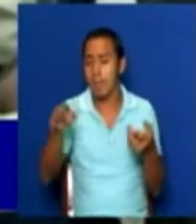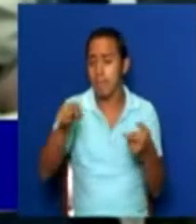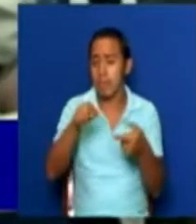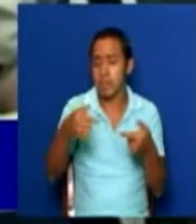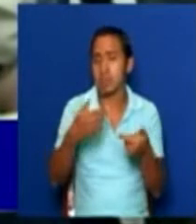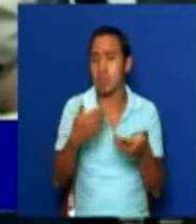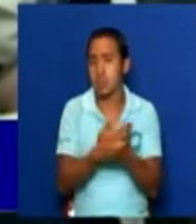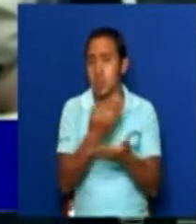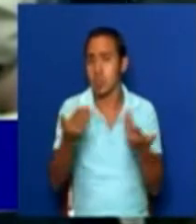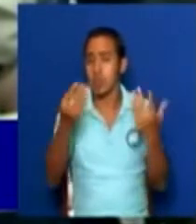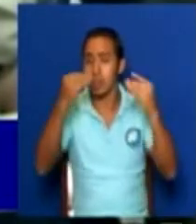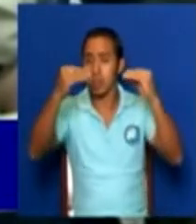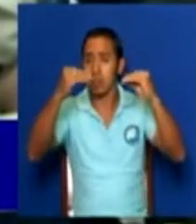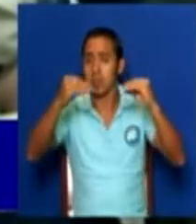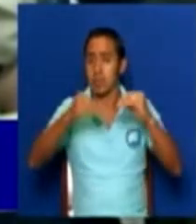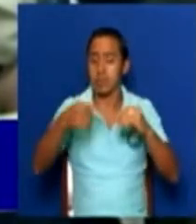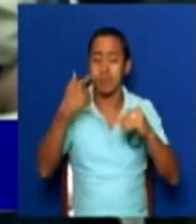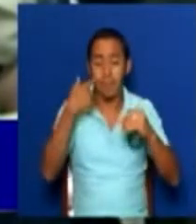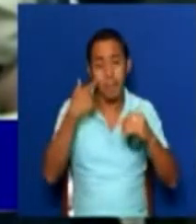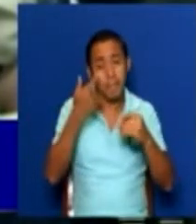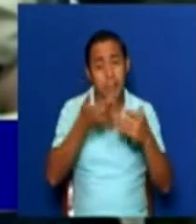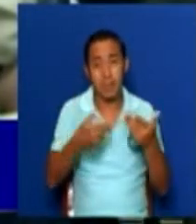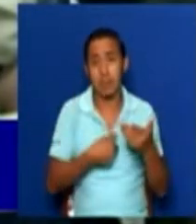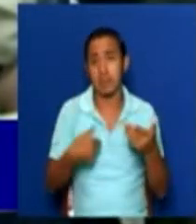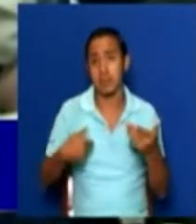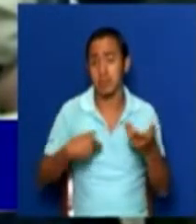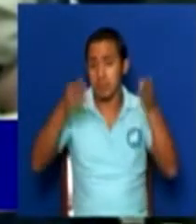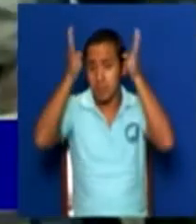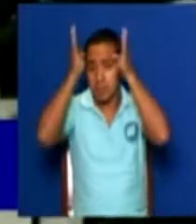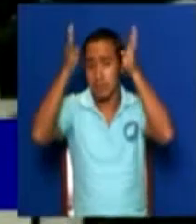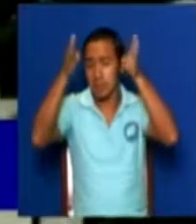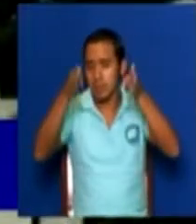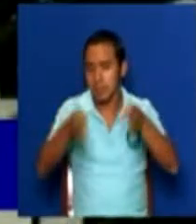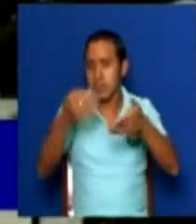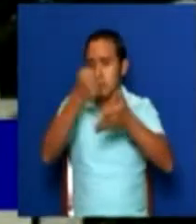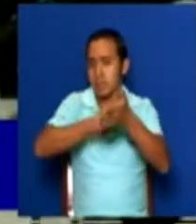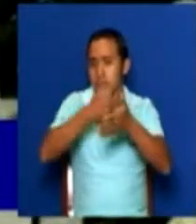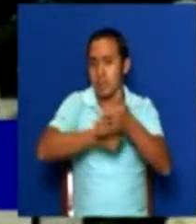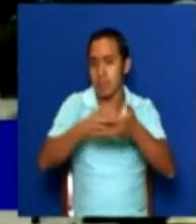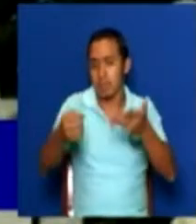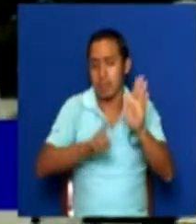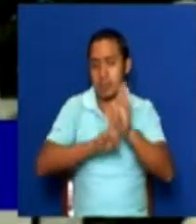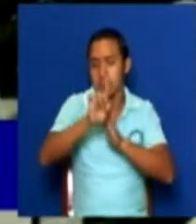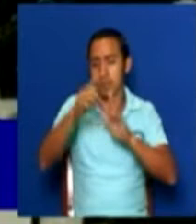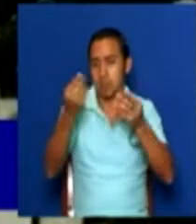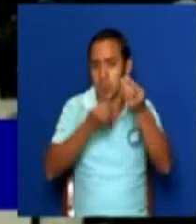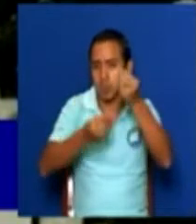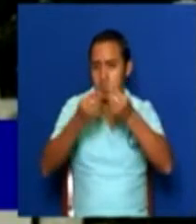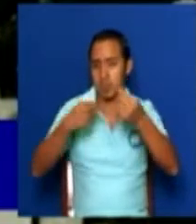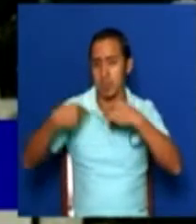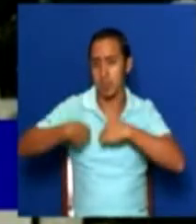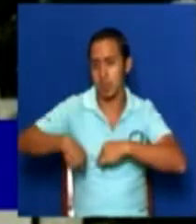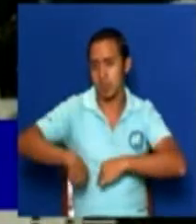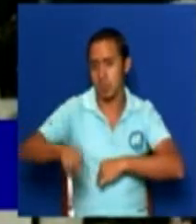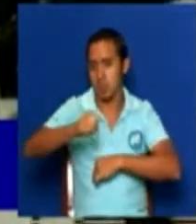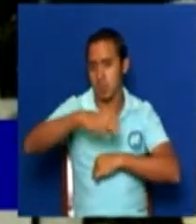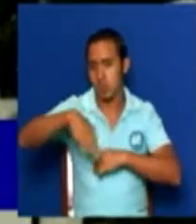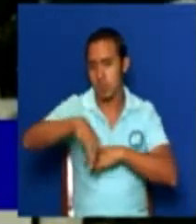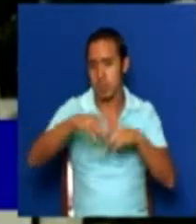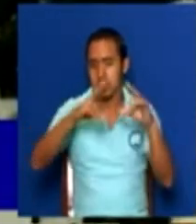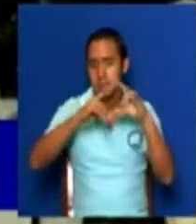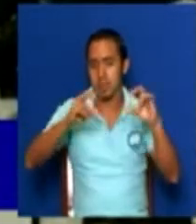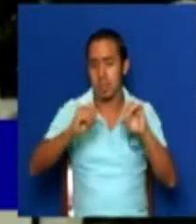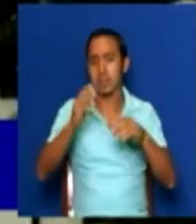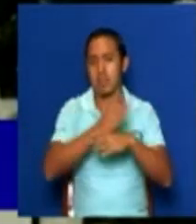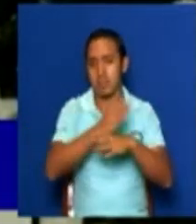oferta educativa alternativa que atienda las demandas actuales y futuras del desarrollo económico y social del país. Esto tiene que ver también con lo de